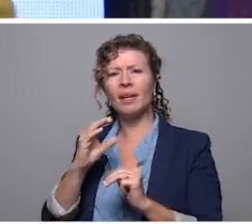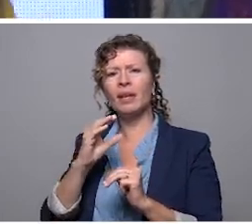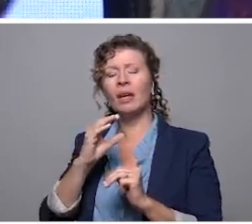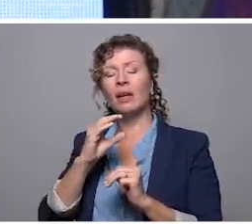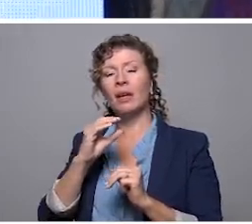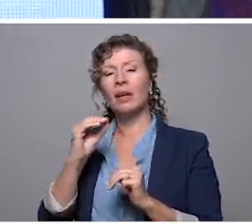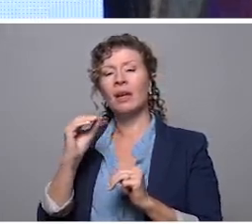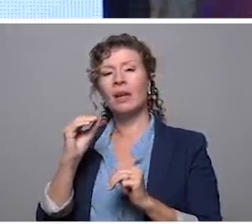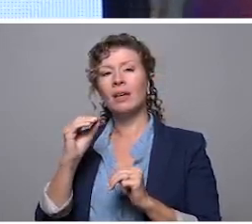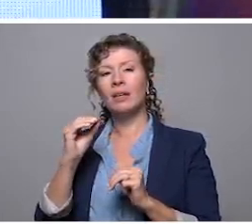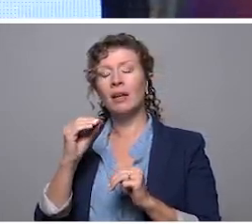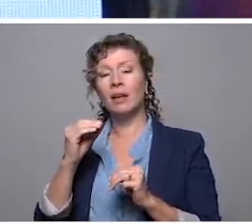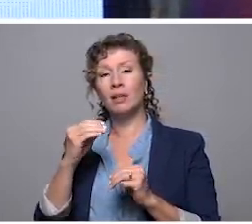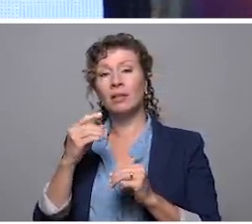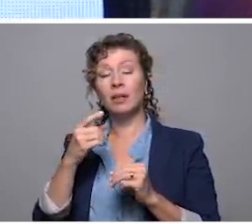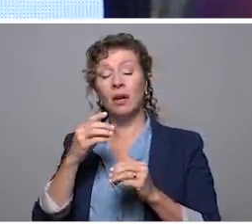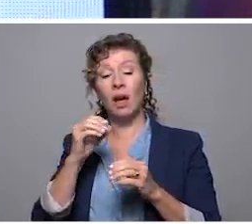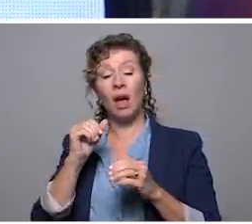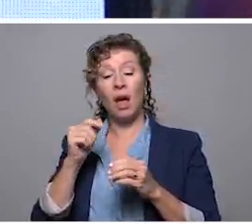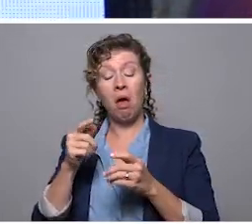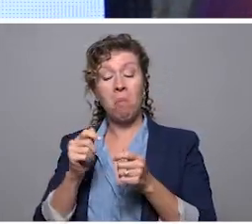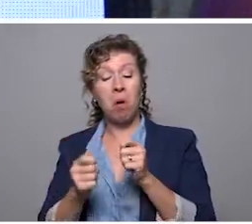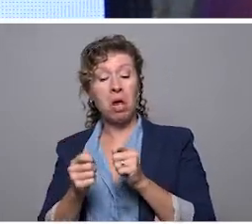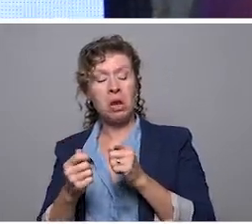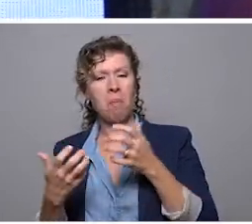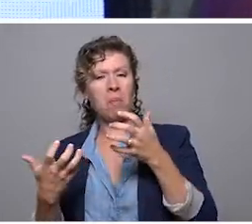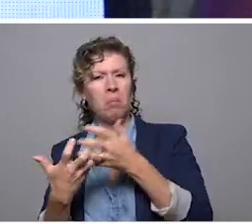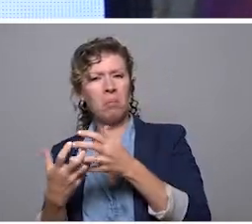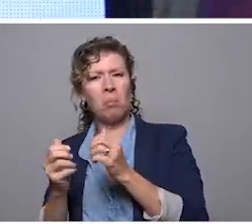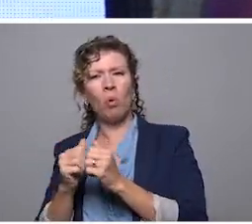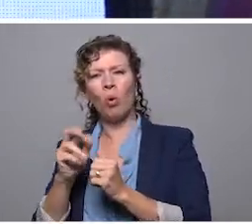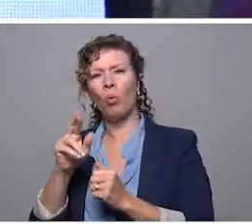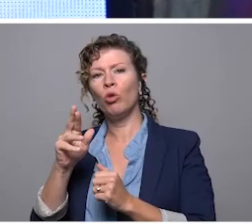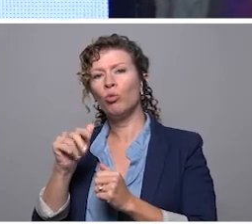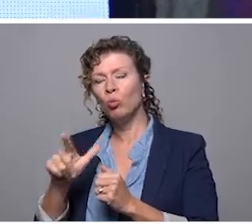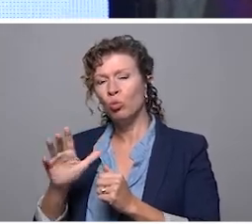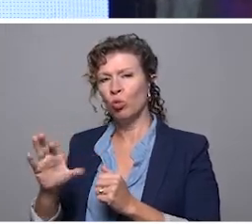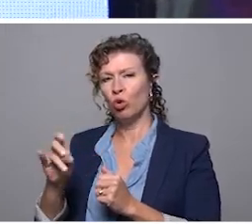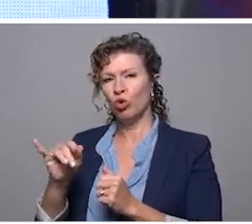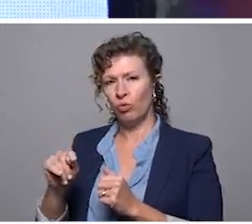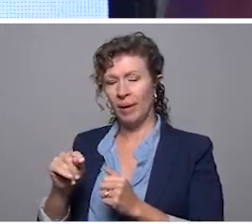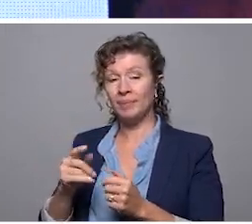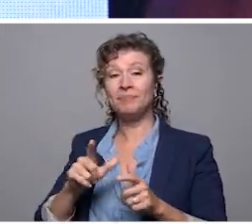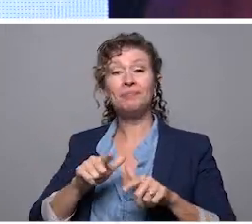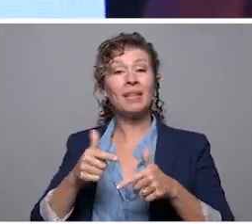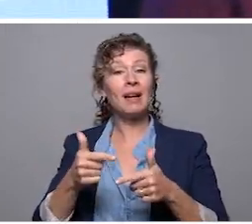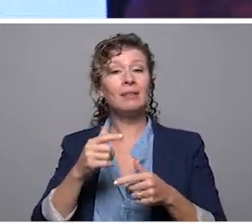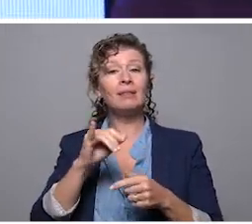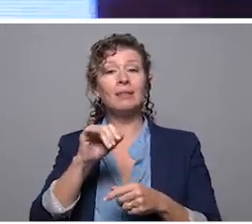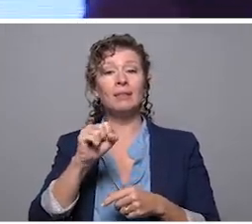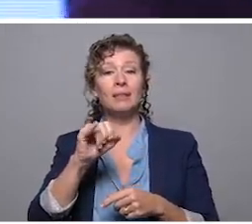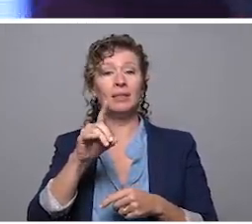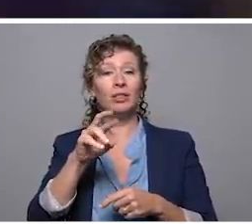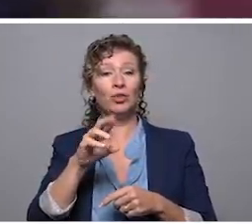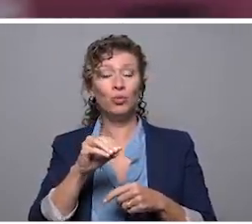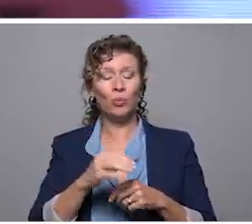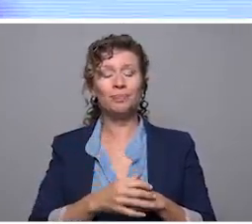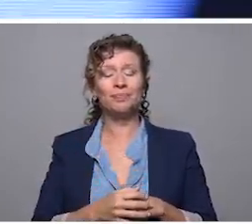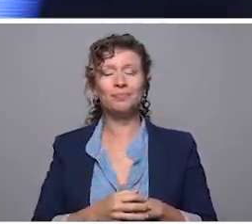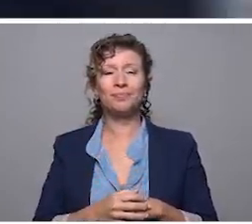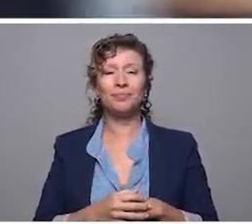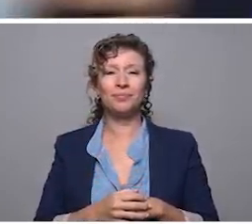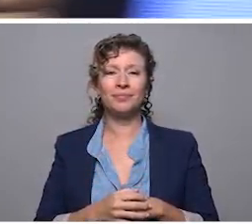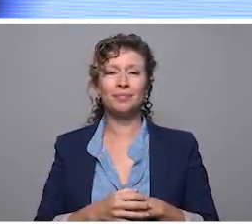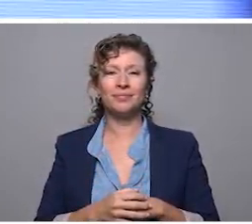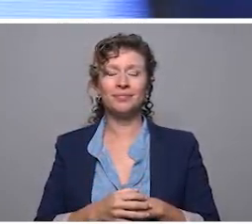crédito rural muy bien José Isidro platícanos un poquito sí bien Yo quiero plantearlo desde